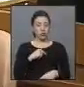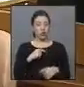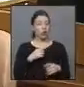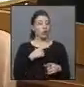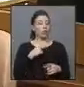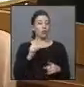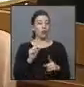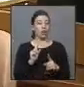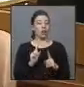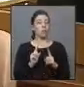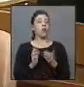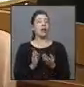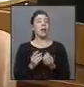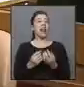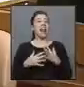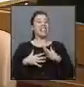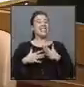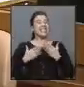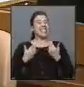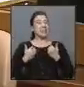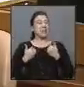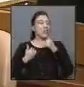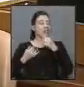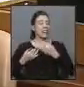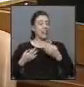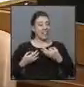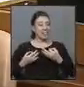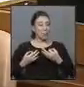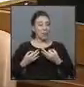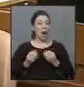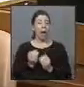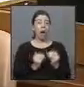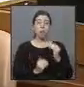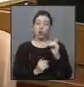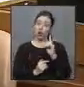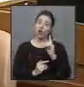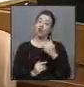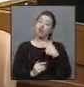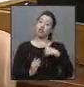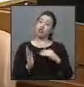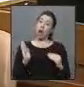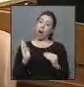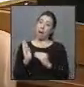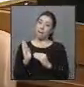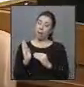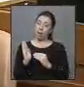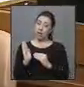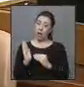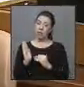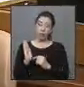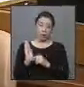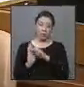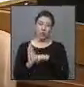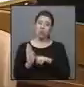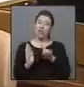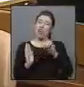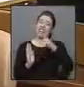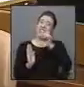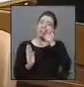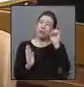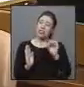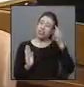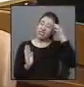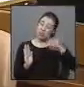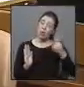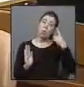aumentar la sensación de inseguridad. Respaldaremos la iniciativa del gobierno con escasa convicción. Pero vamos a